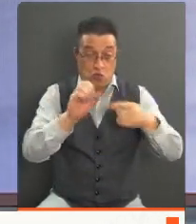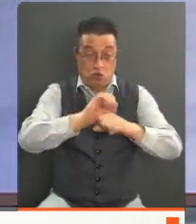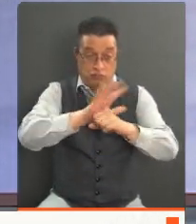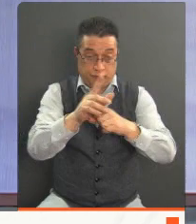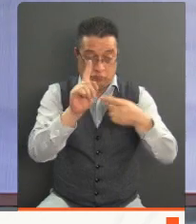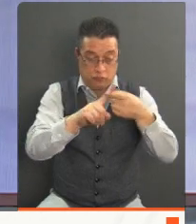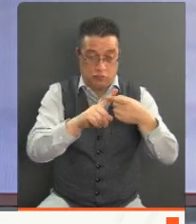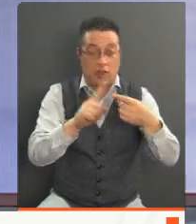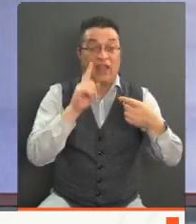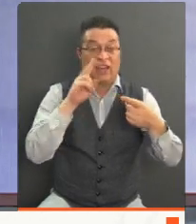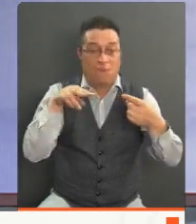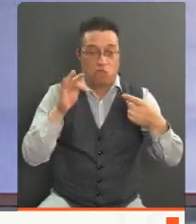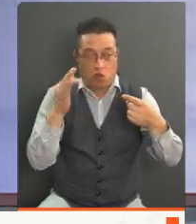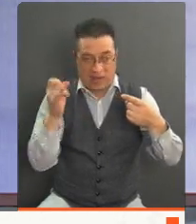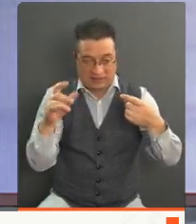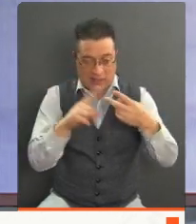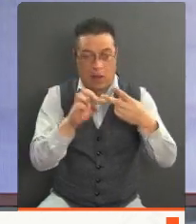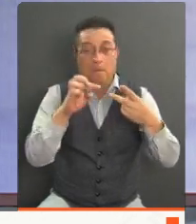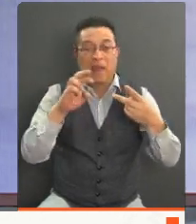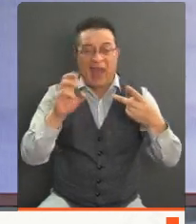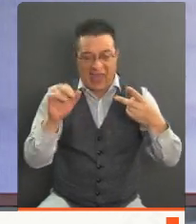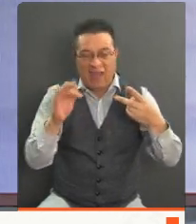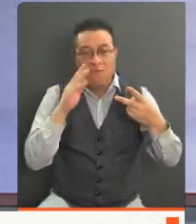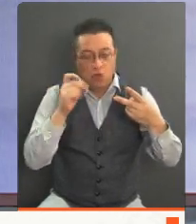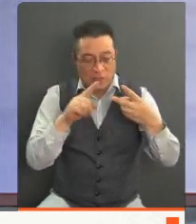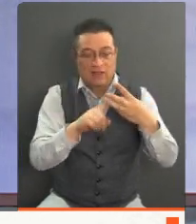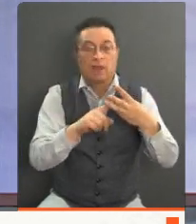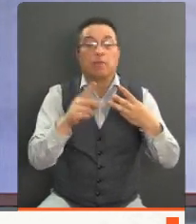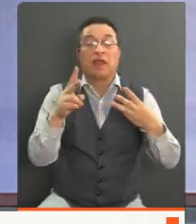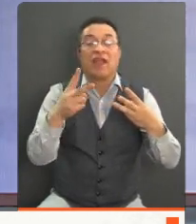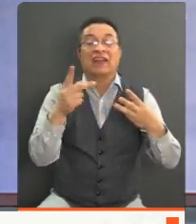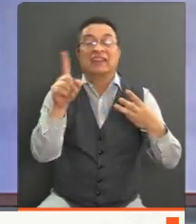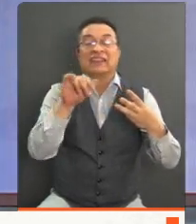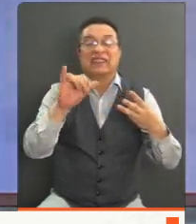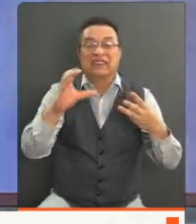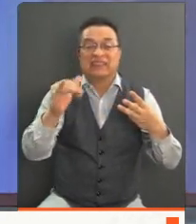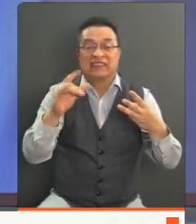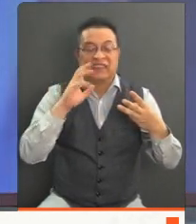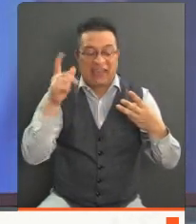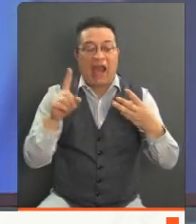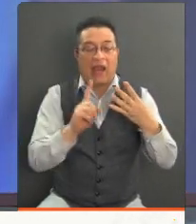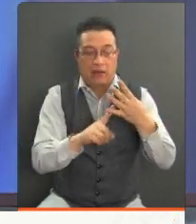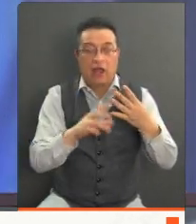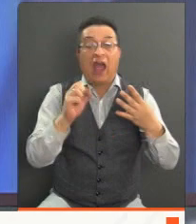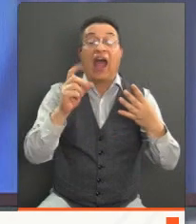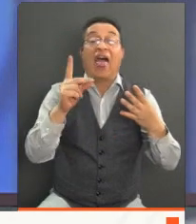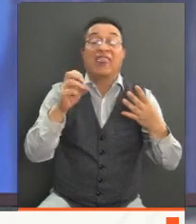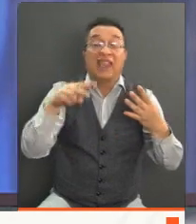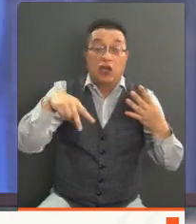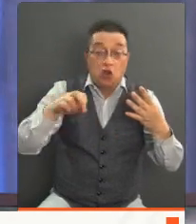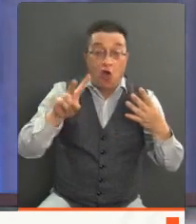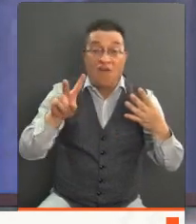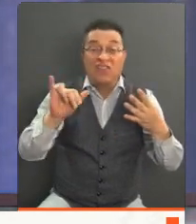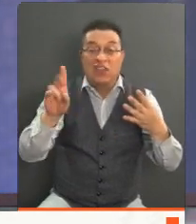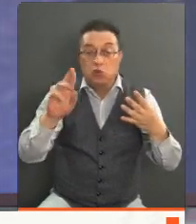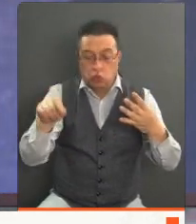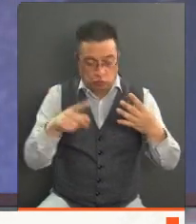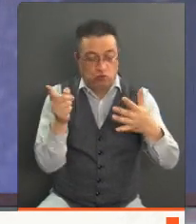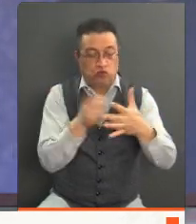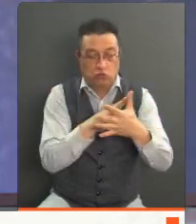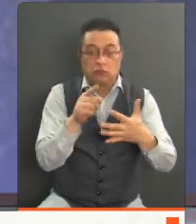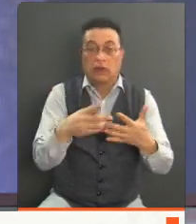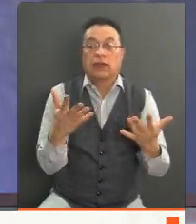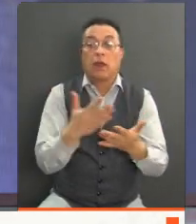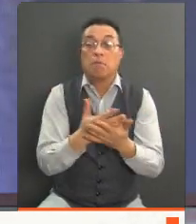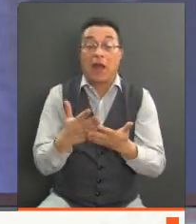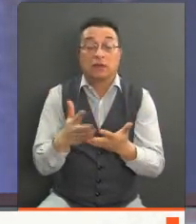influenza para influenza virus es esa respiratorio pero muy importantemente adenovirus y que va a pasar a lo mejor no va a haber un